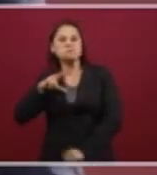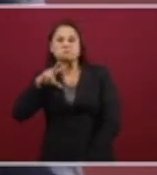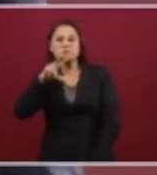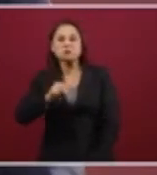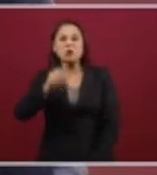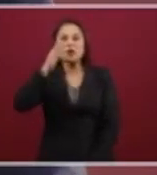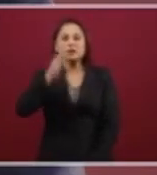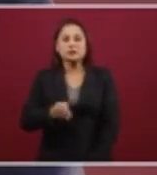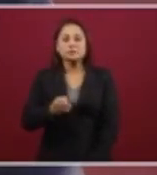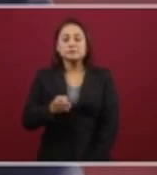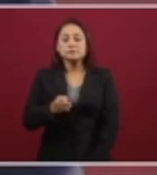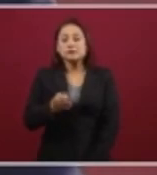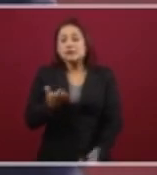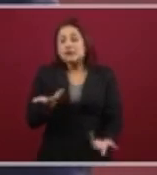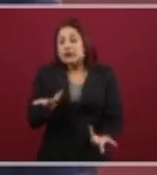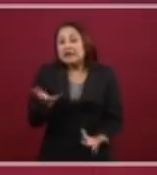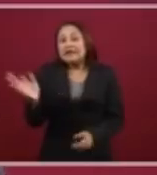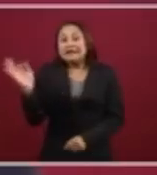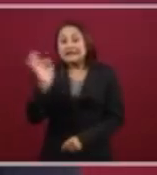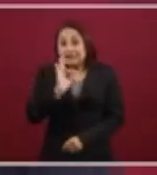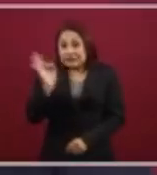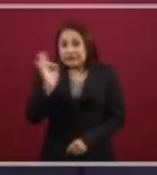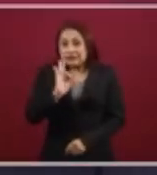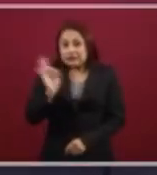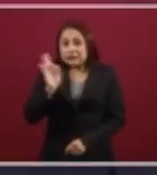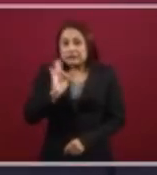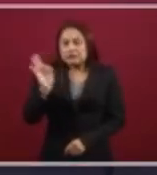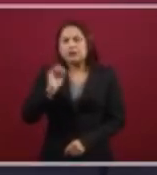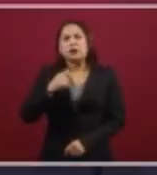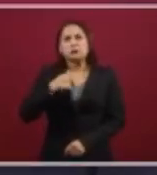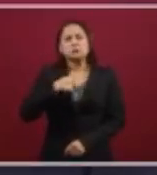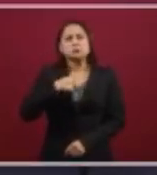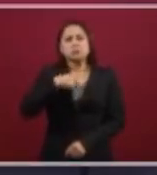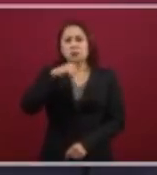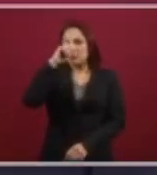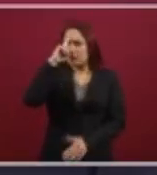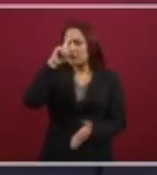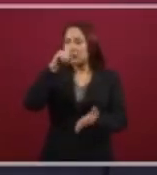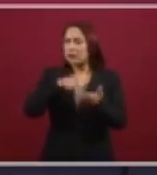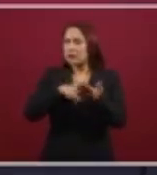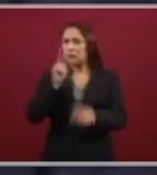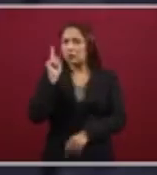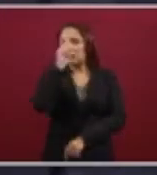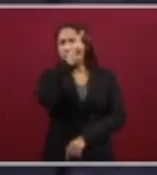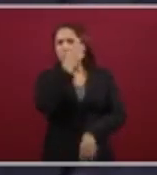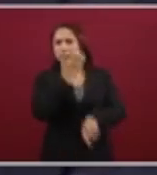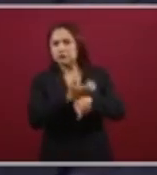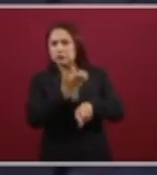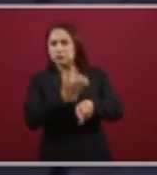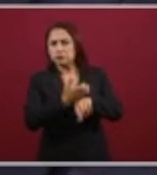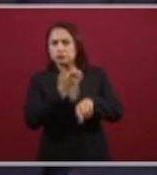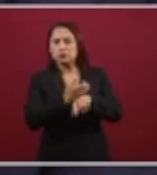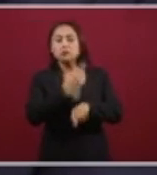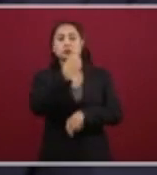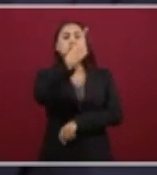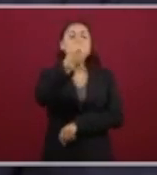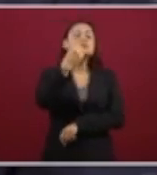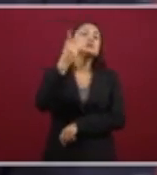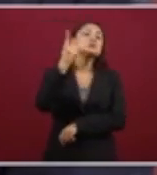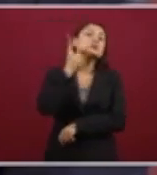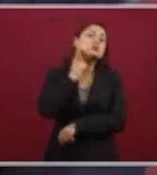Estados Unidos, tengo entendido que uno de los que vienen encabezando esa comisión